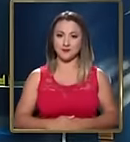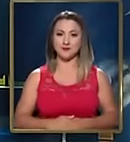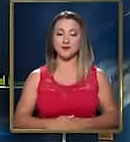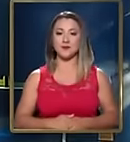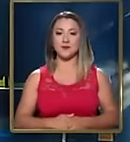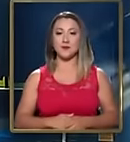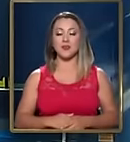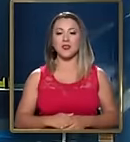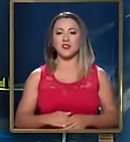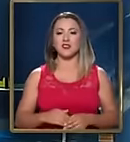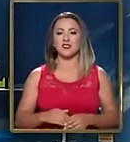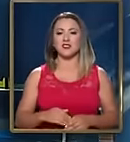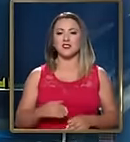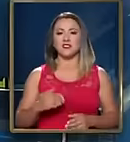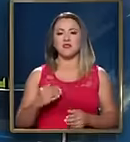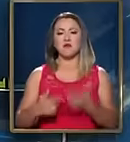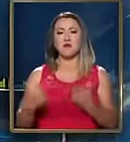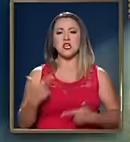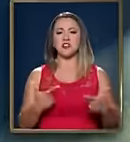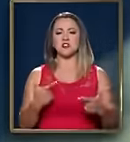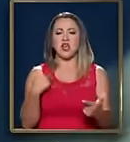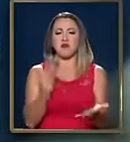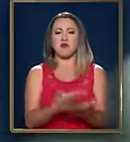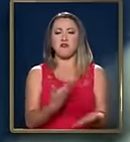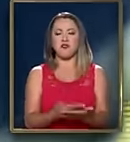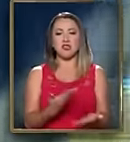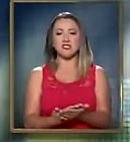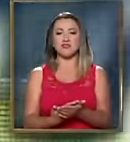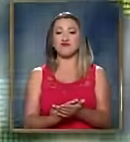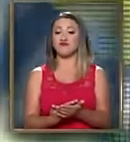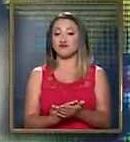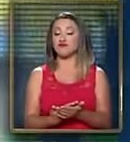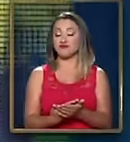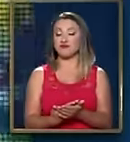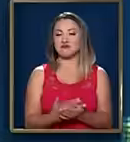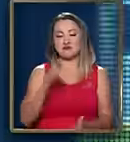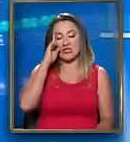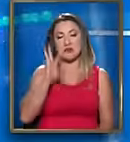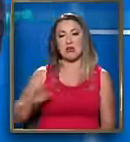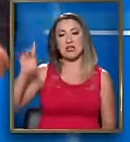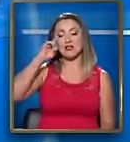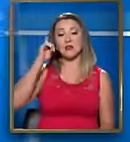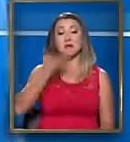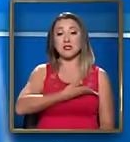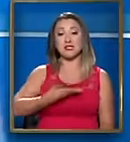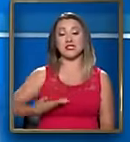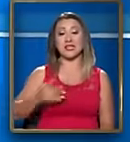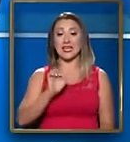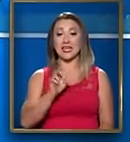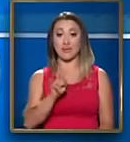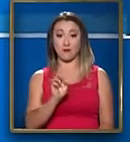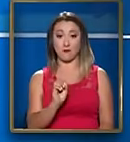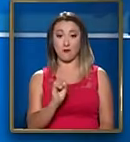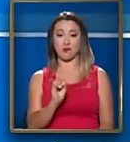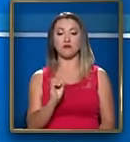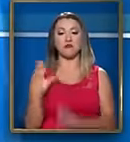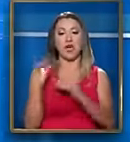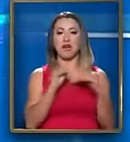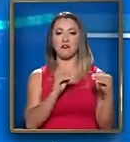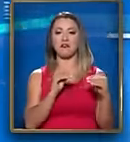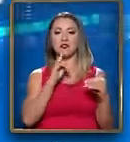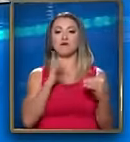y el aprovechamiento político que muchas veces se genera. Imagínense que el presidente Evo Morales habló con